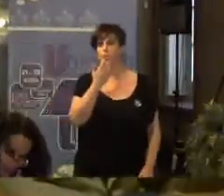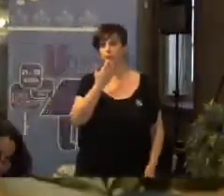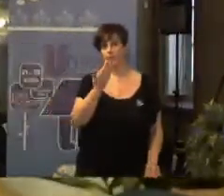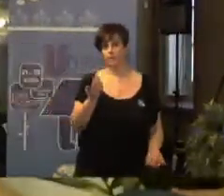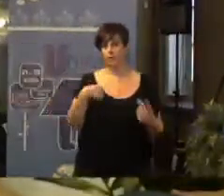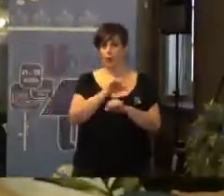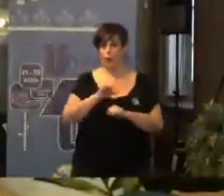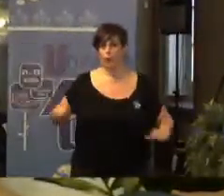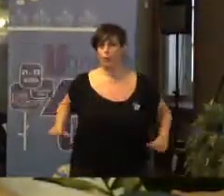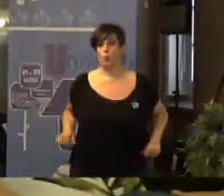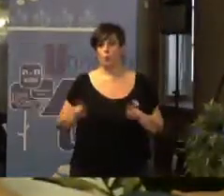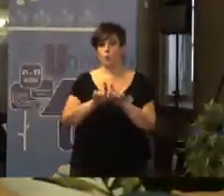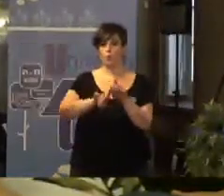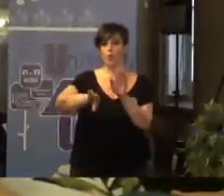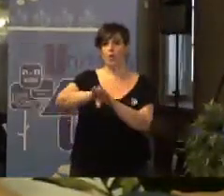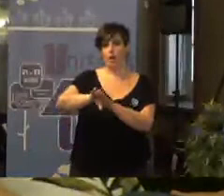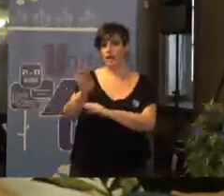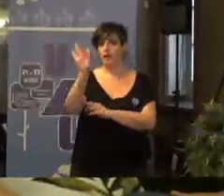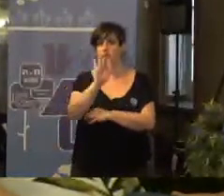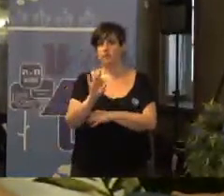da dereita con maiorías absolutas, o IQ,